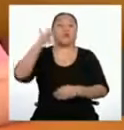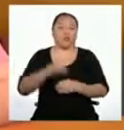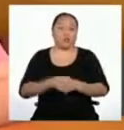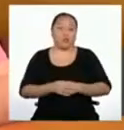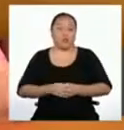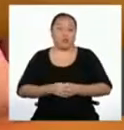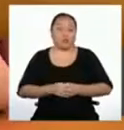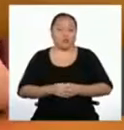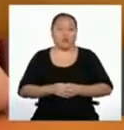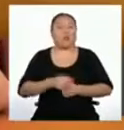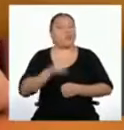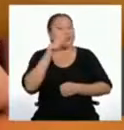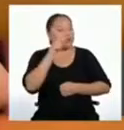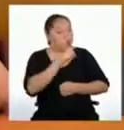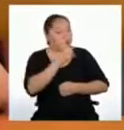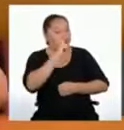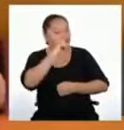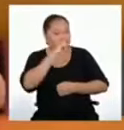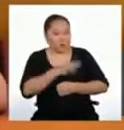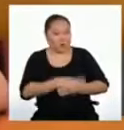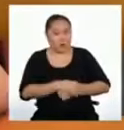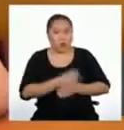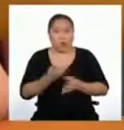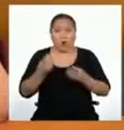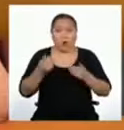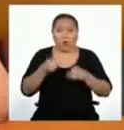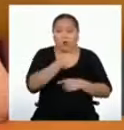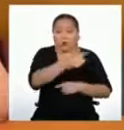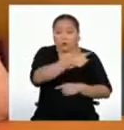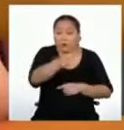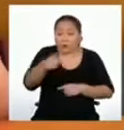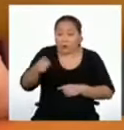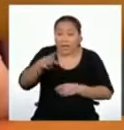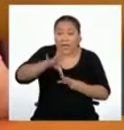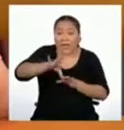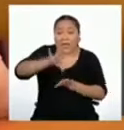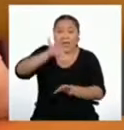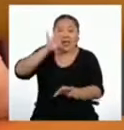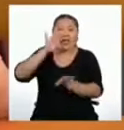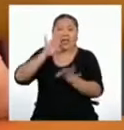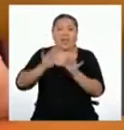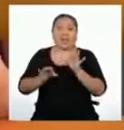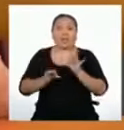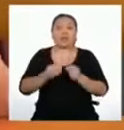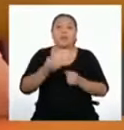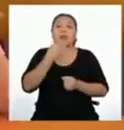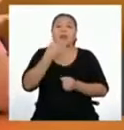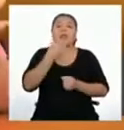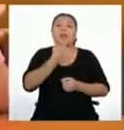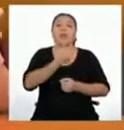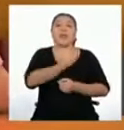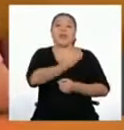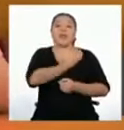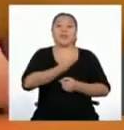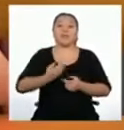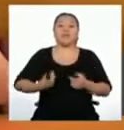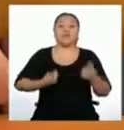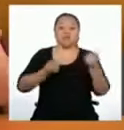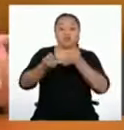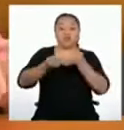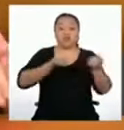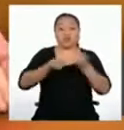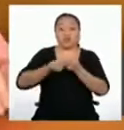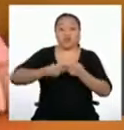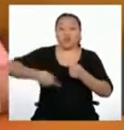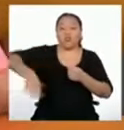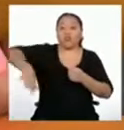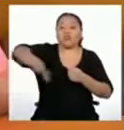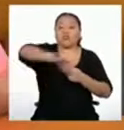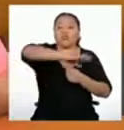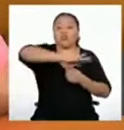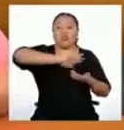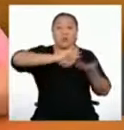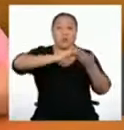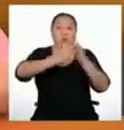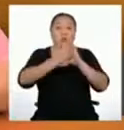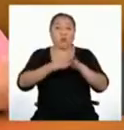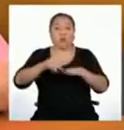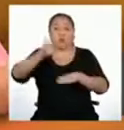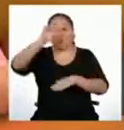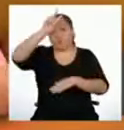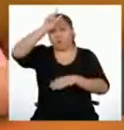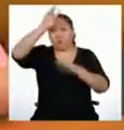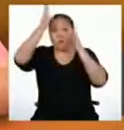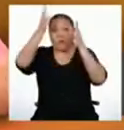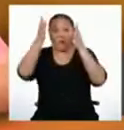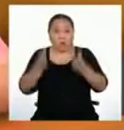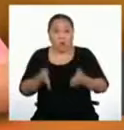decir. Cuando elegimos a nuestros gobernantes, nosotros y nosotras, como población peruana,